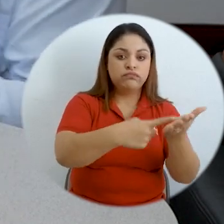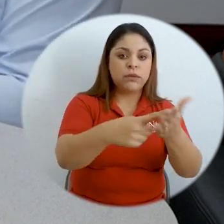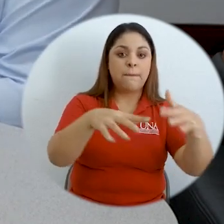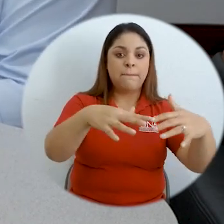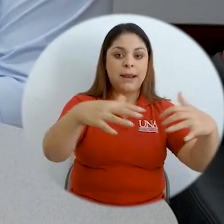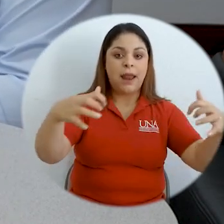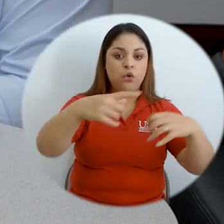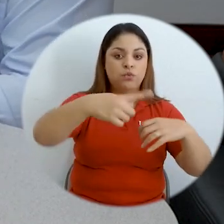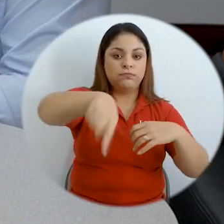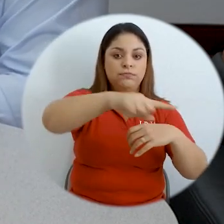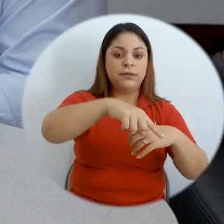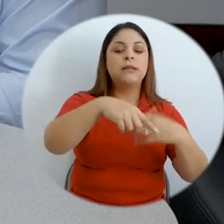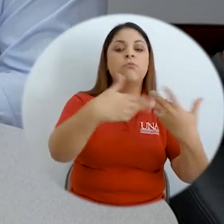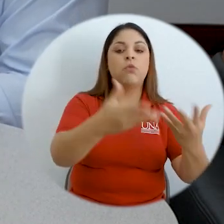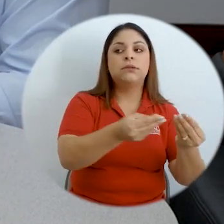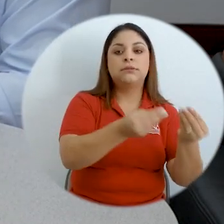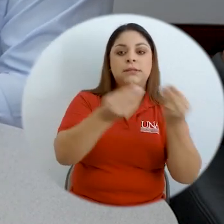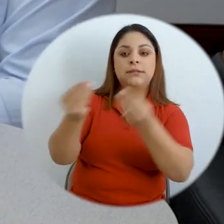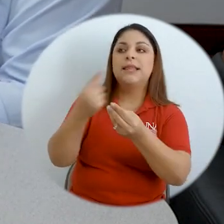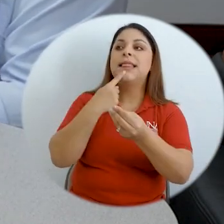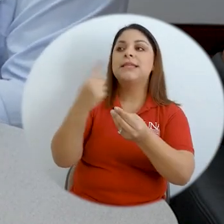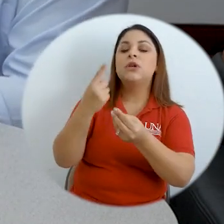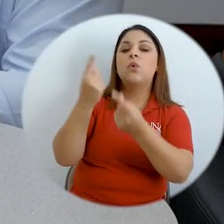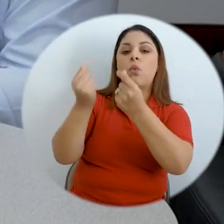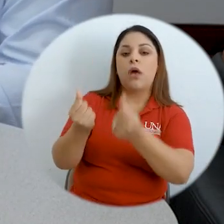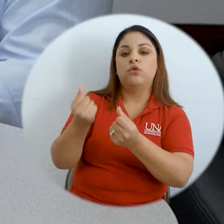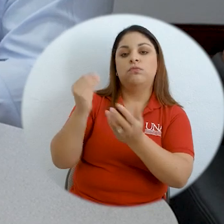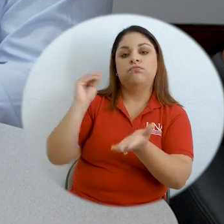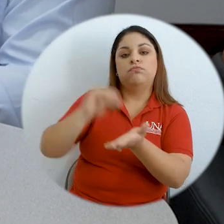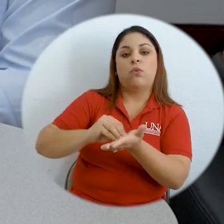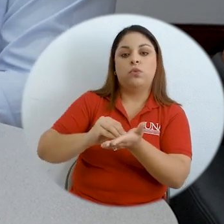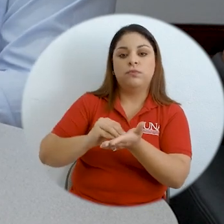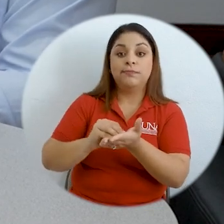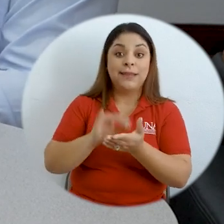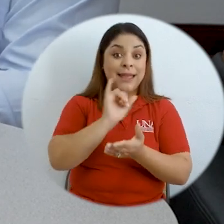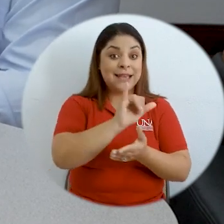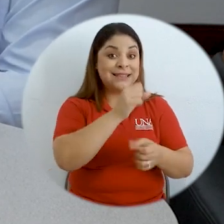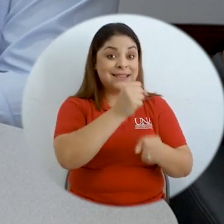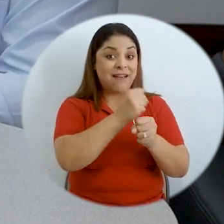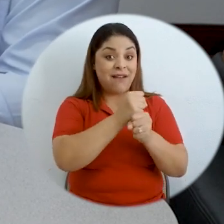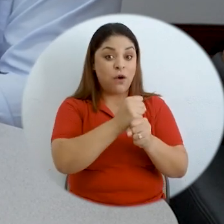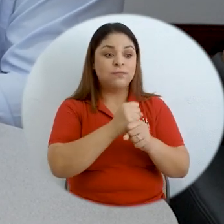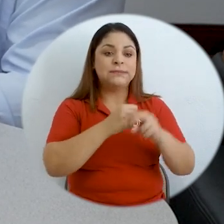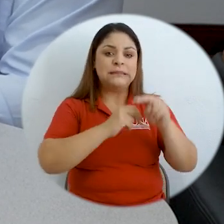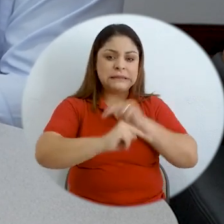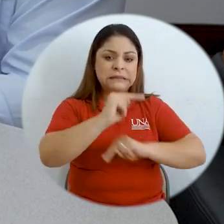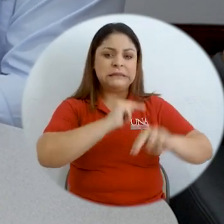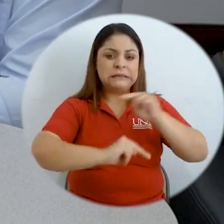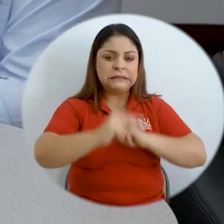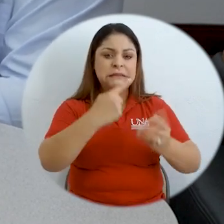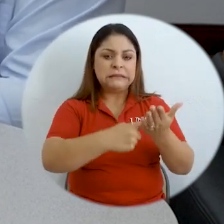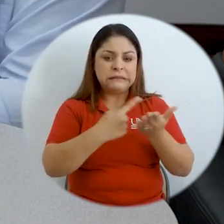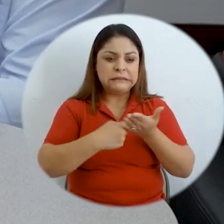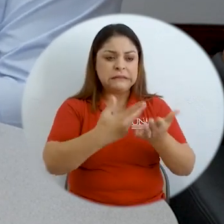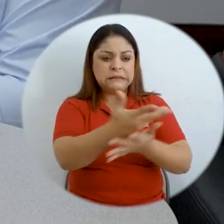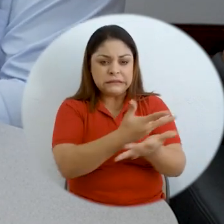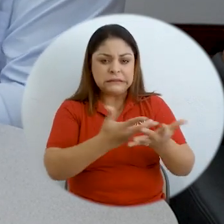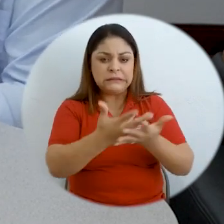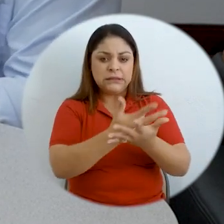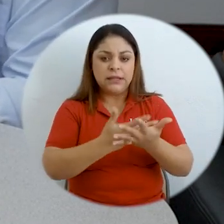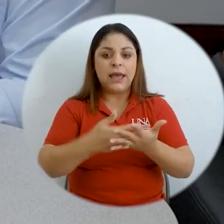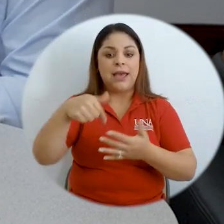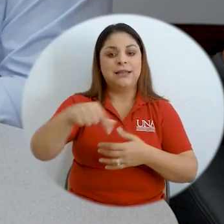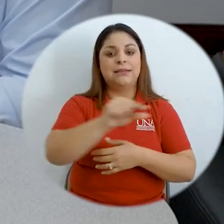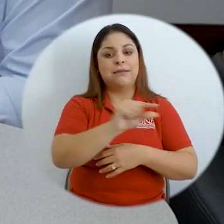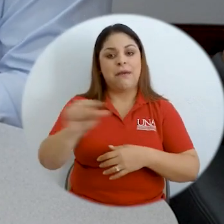monto finalmente que se va a dedicar a la educación pública. Ese trabajo de cercanía, de convencimiento, de argumentación, es la que vamos a